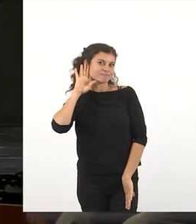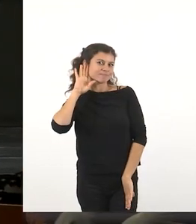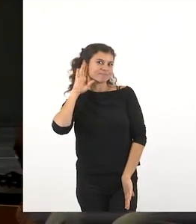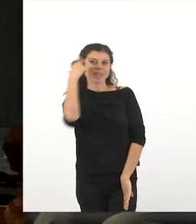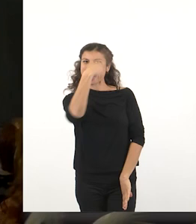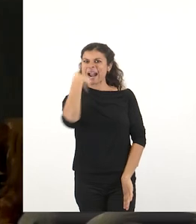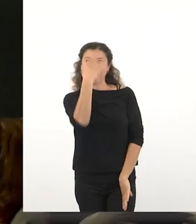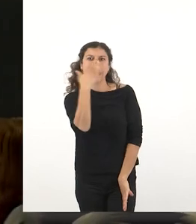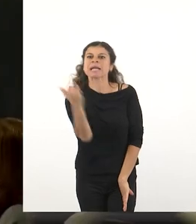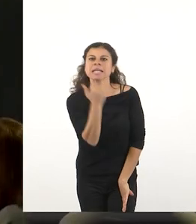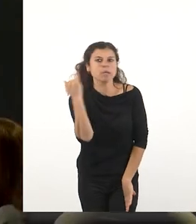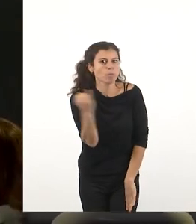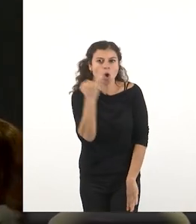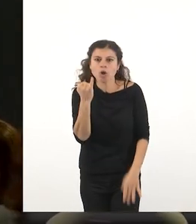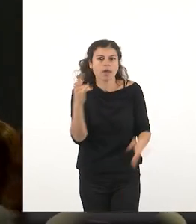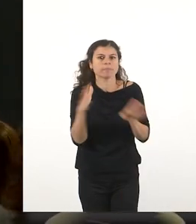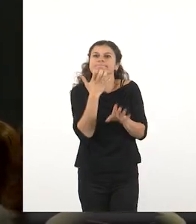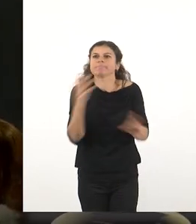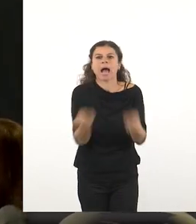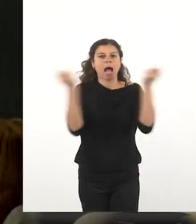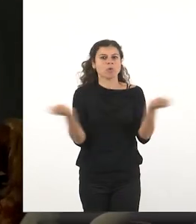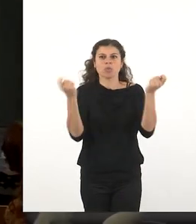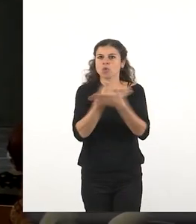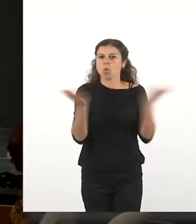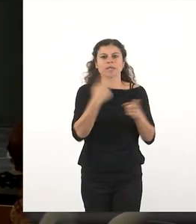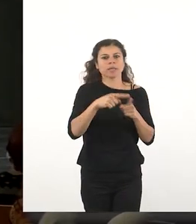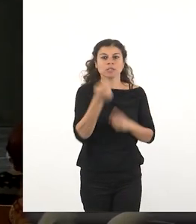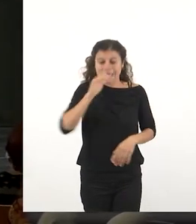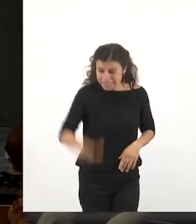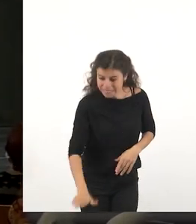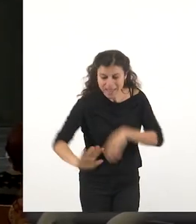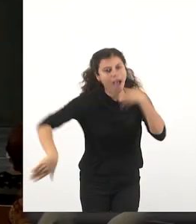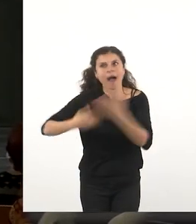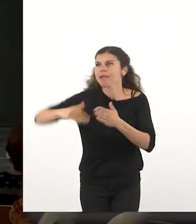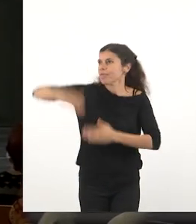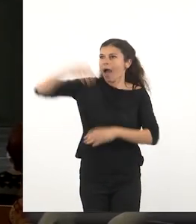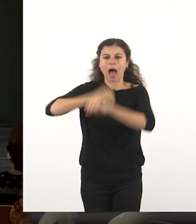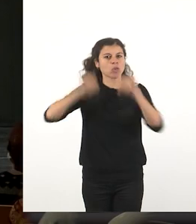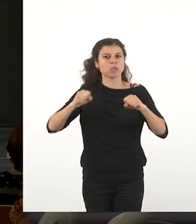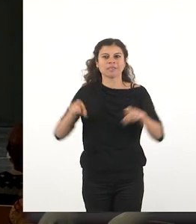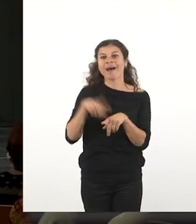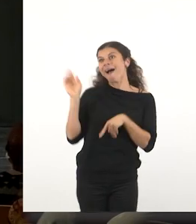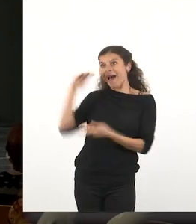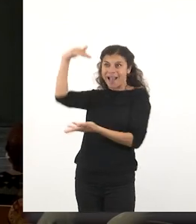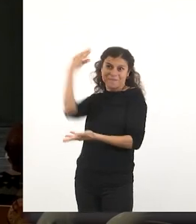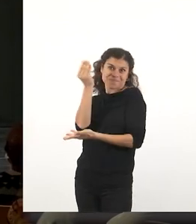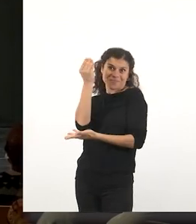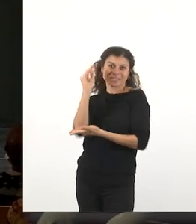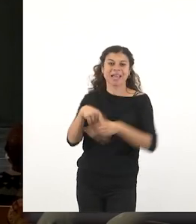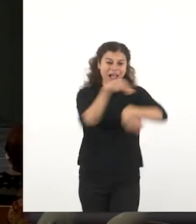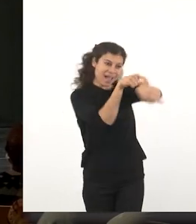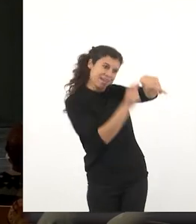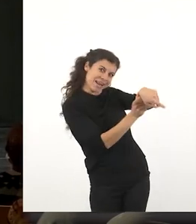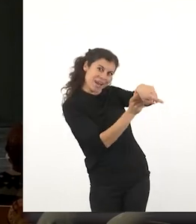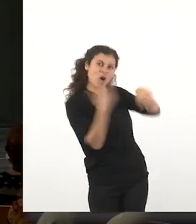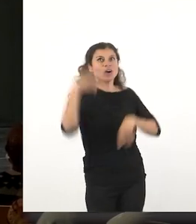es la misma cara de gilipollas que te ponen para anunciar cualquier cosa. Desde las niñas más chiquitillas, señoras, hasta las mujeres más adultas. Las nazifasio, el reloj casio, el